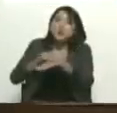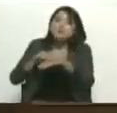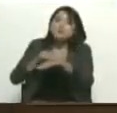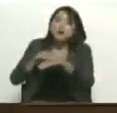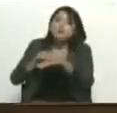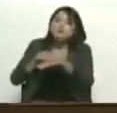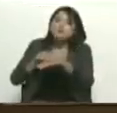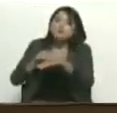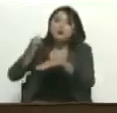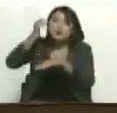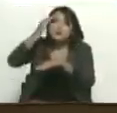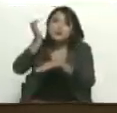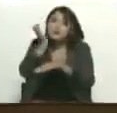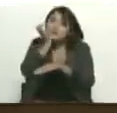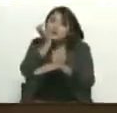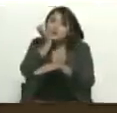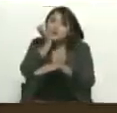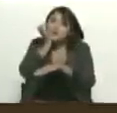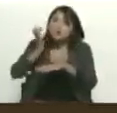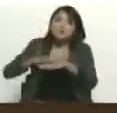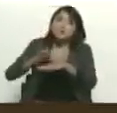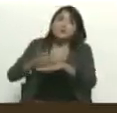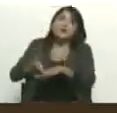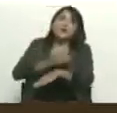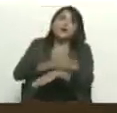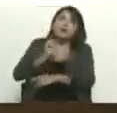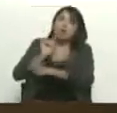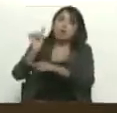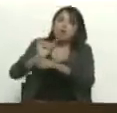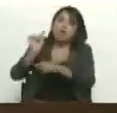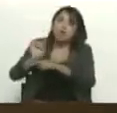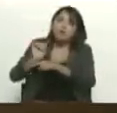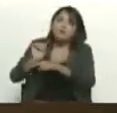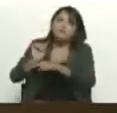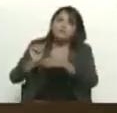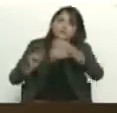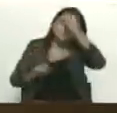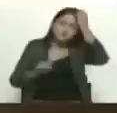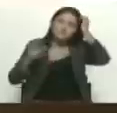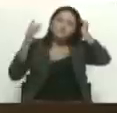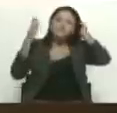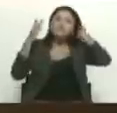disculpa a Tibisay Lucena Ramírez.